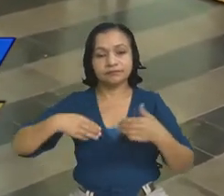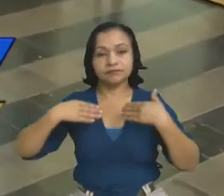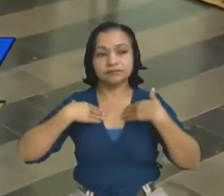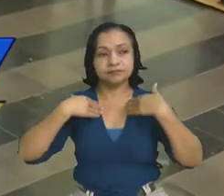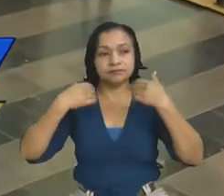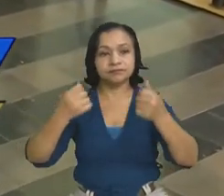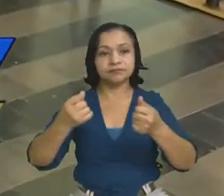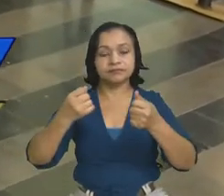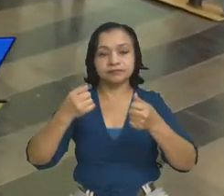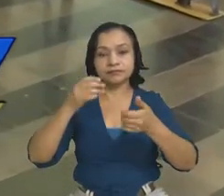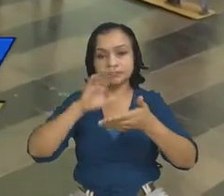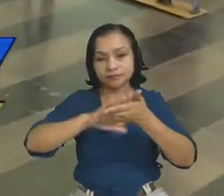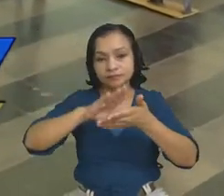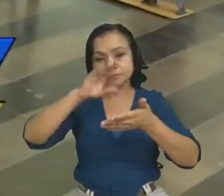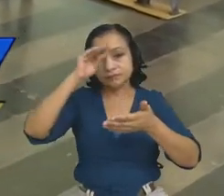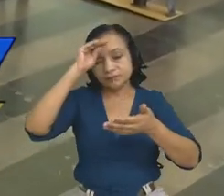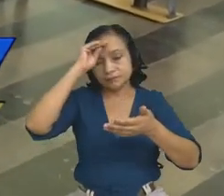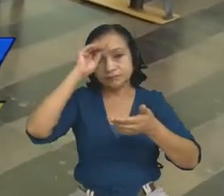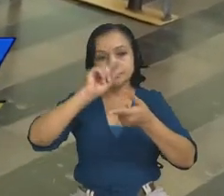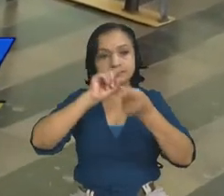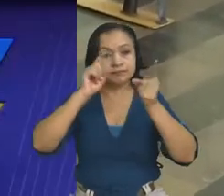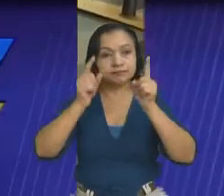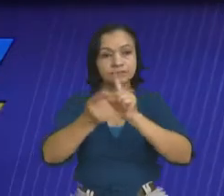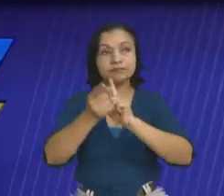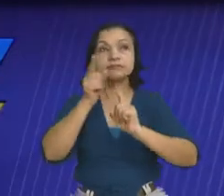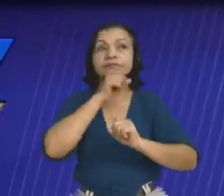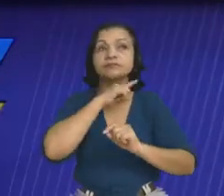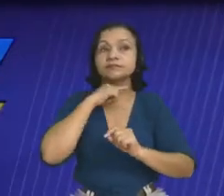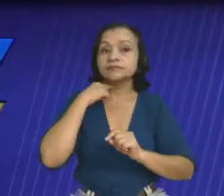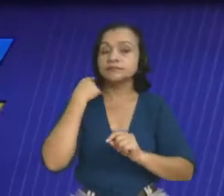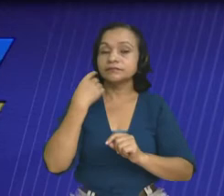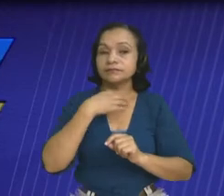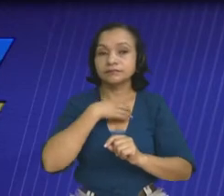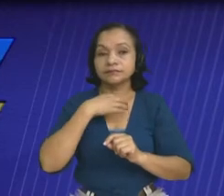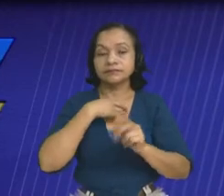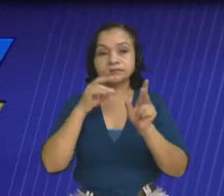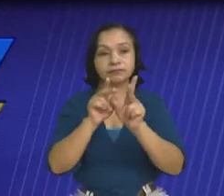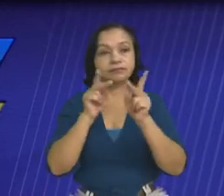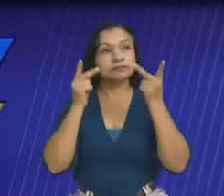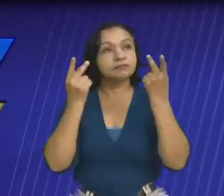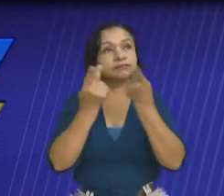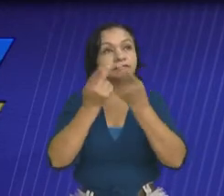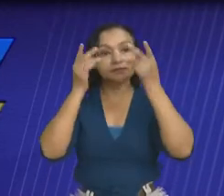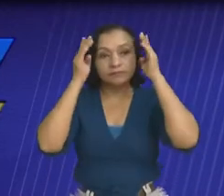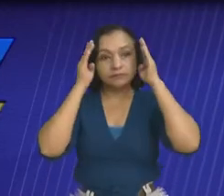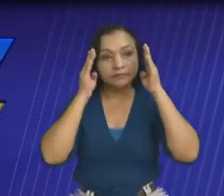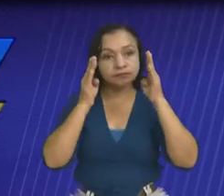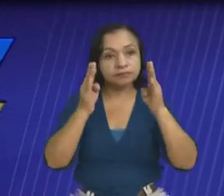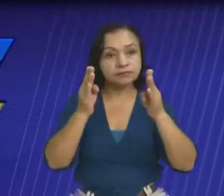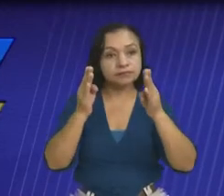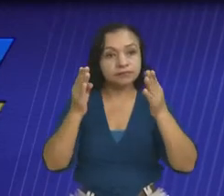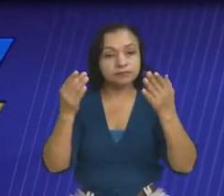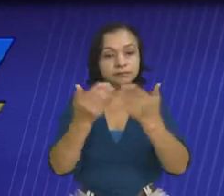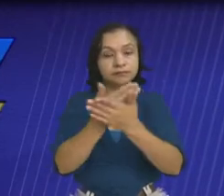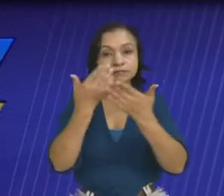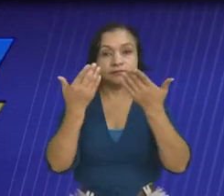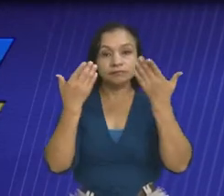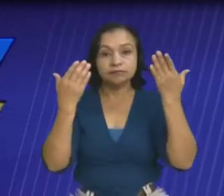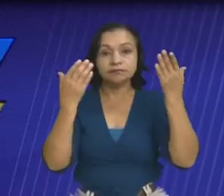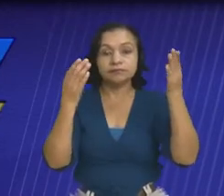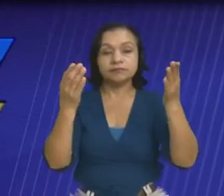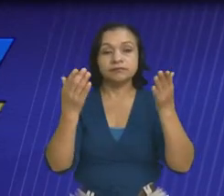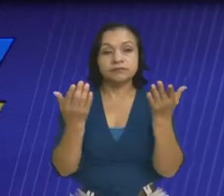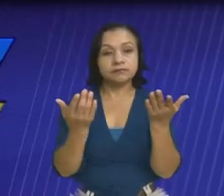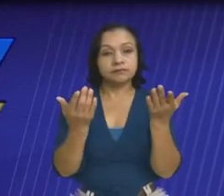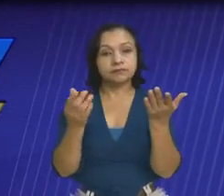A partir de este aprendizaje también transformando la realidad de nuestro pueblo, no solo con la atención, sino también con la generación de capacidad a lo interno,